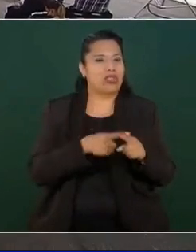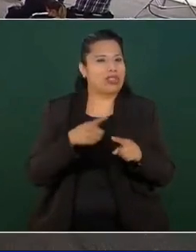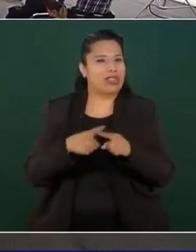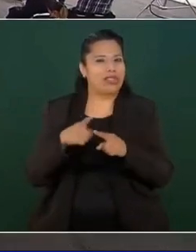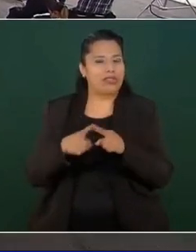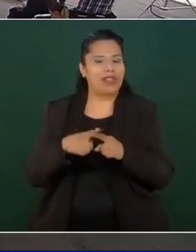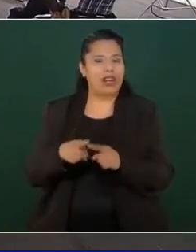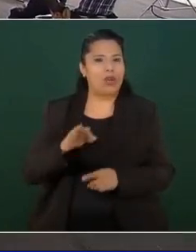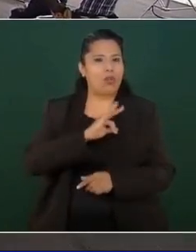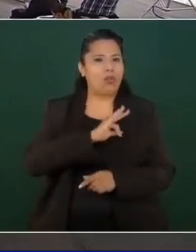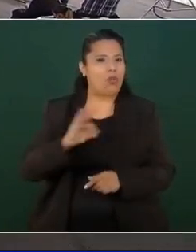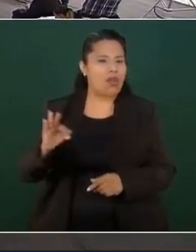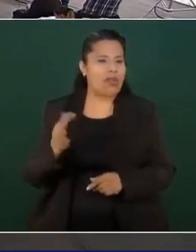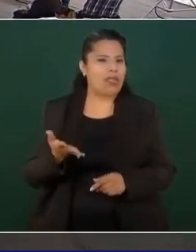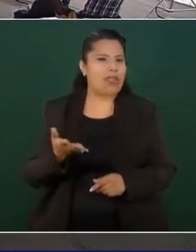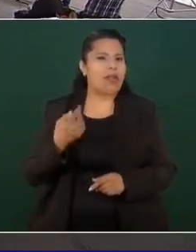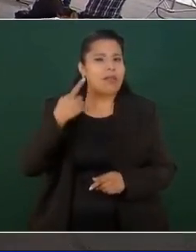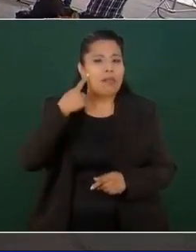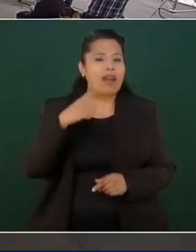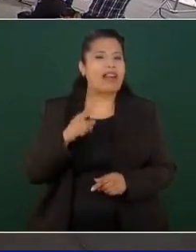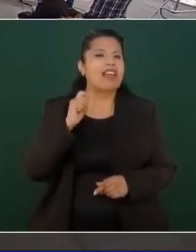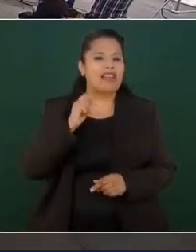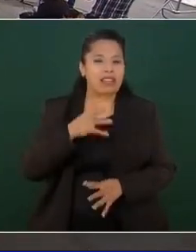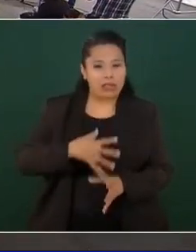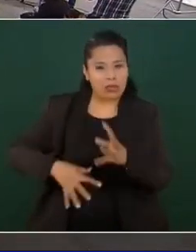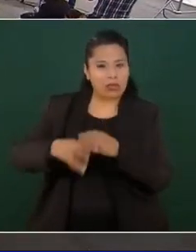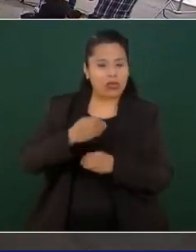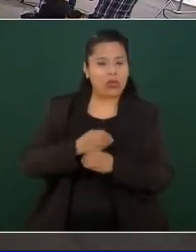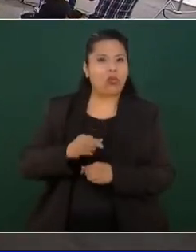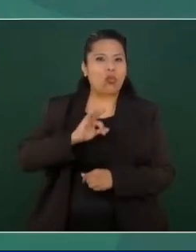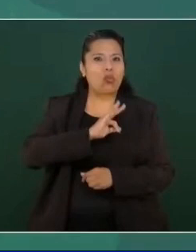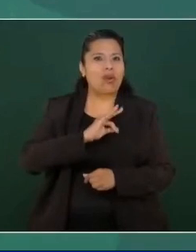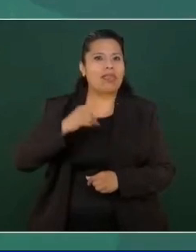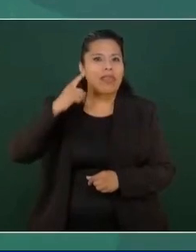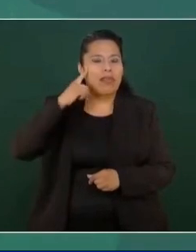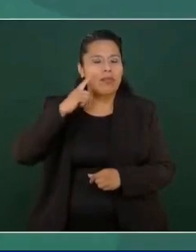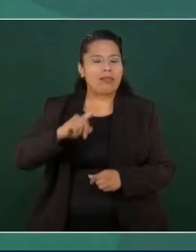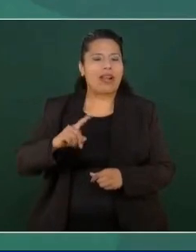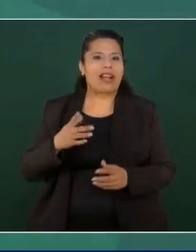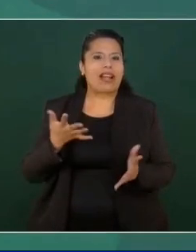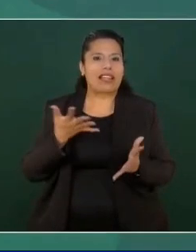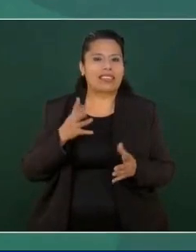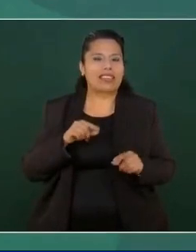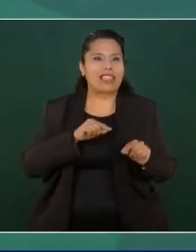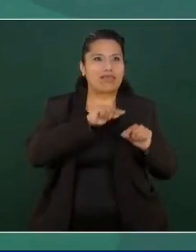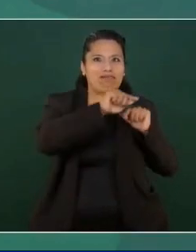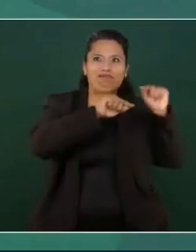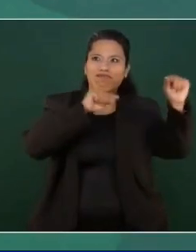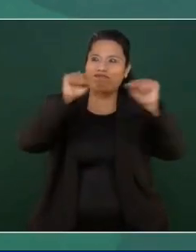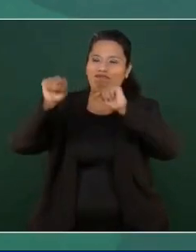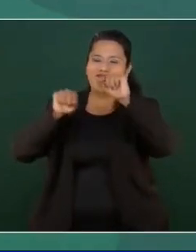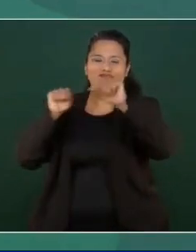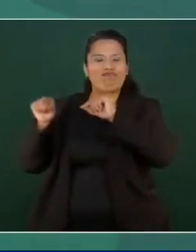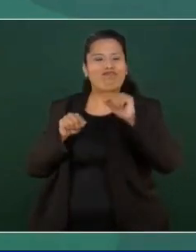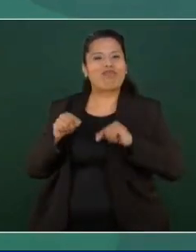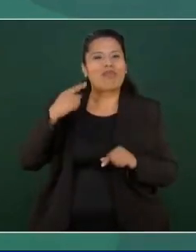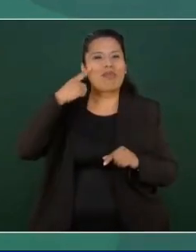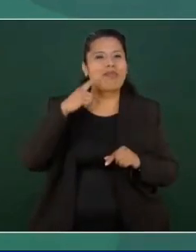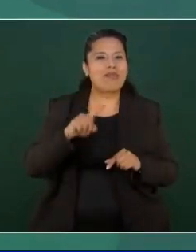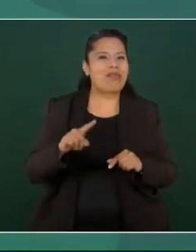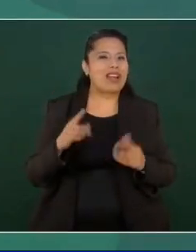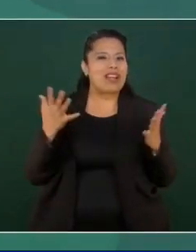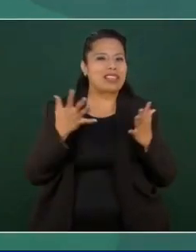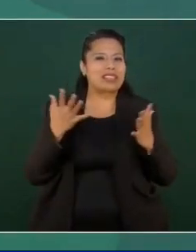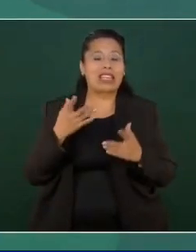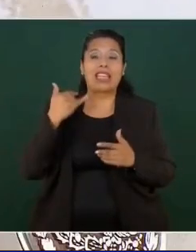para invertir en el mundo, y por eso está llegando la inversión extranjera como